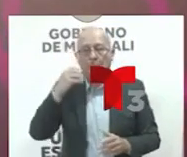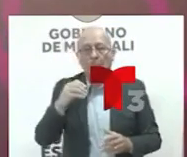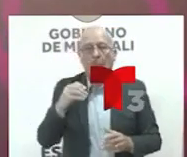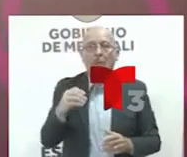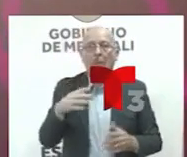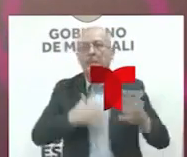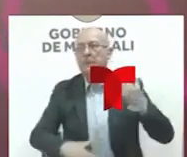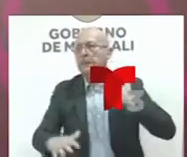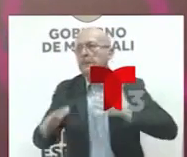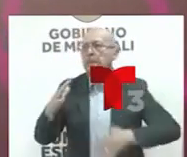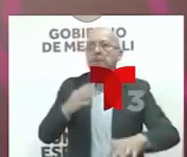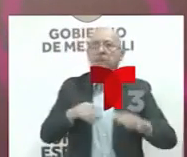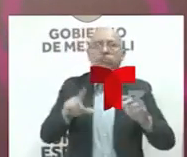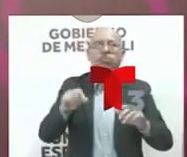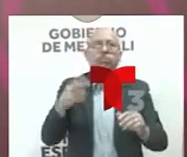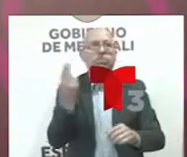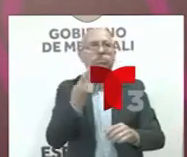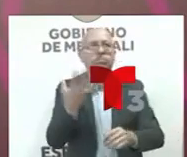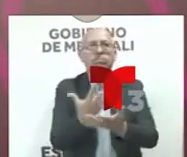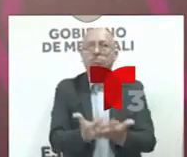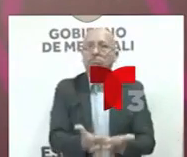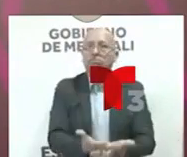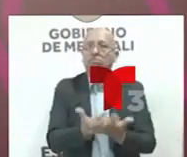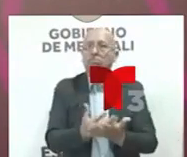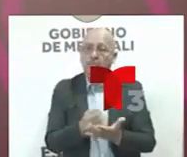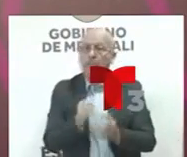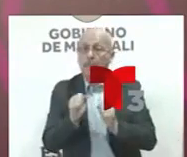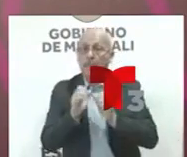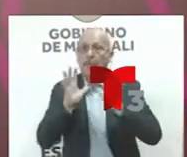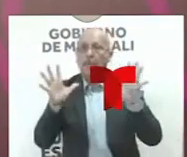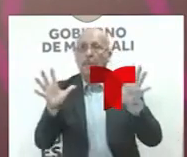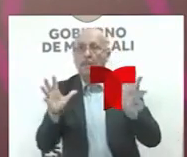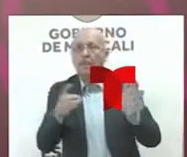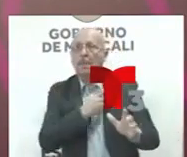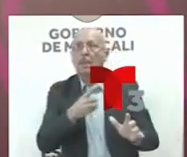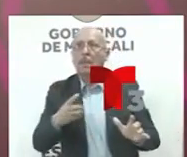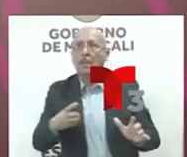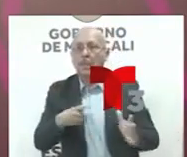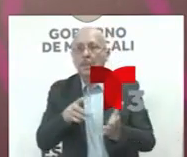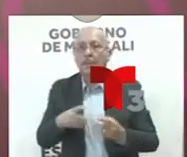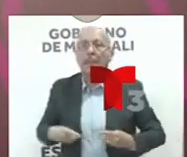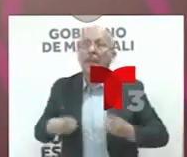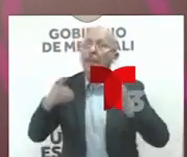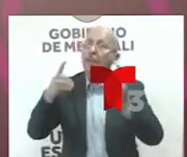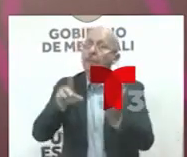poco cansado, que necesitaba descansar, y obviamente se le dio el apoyo para que